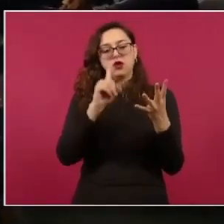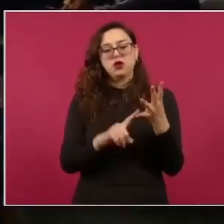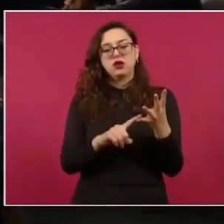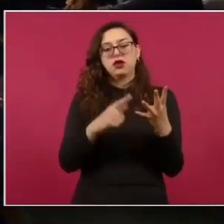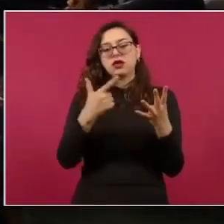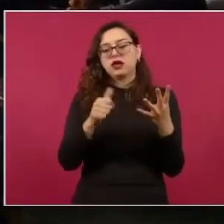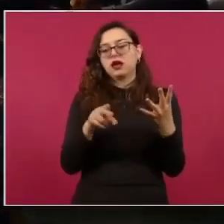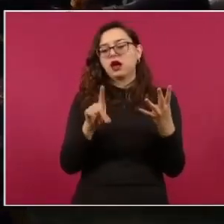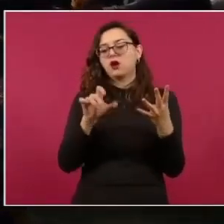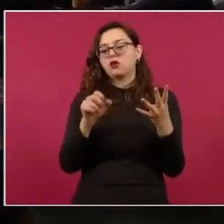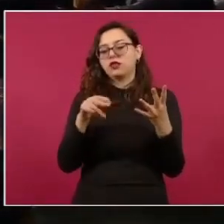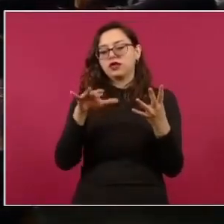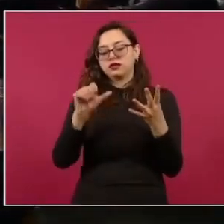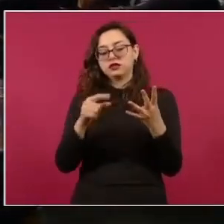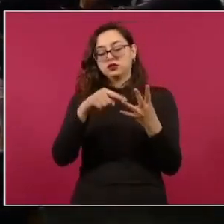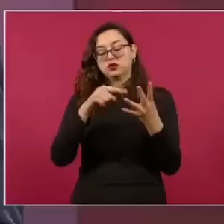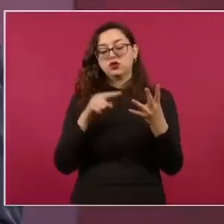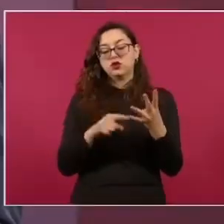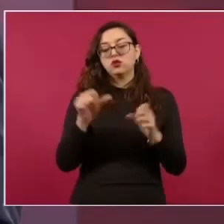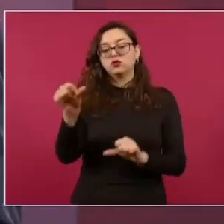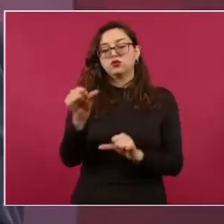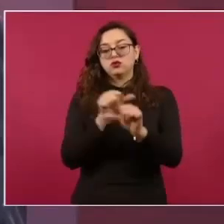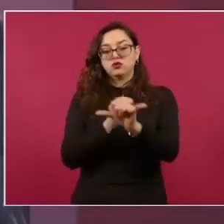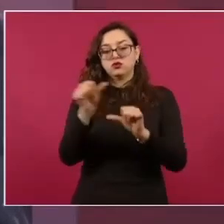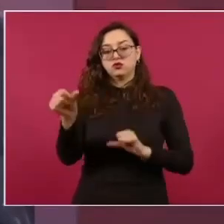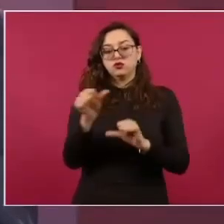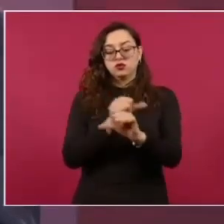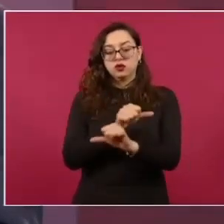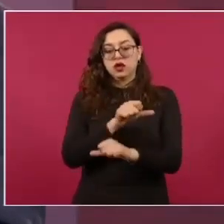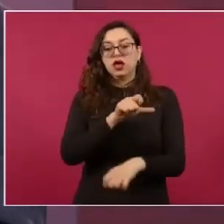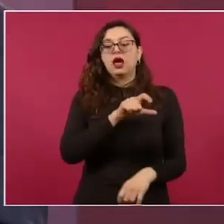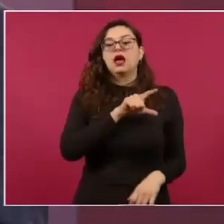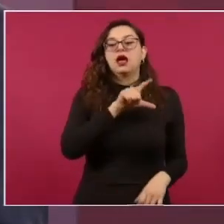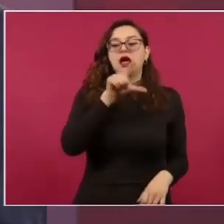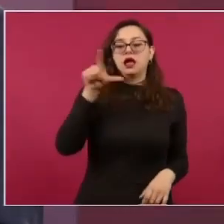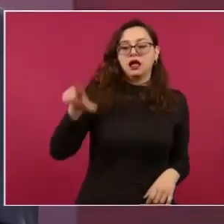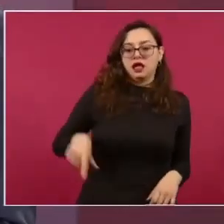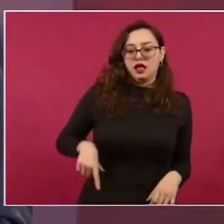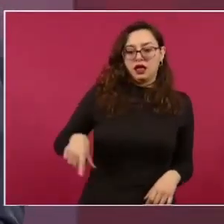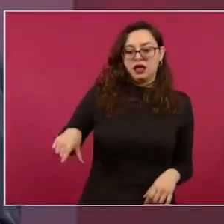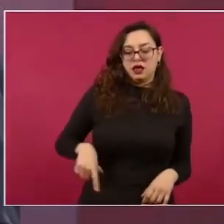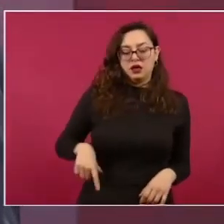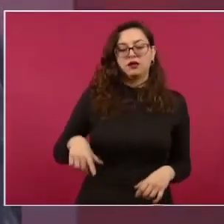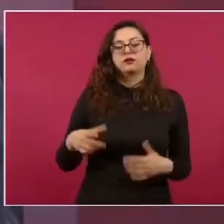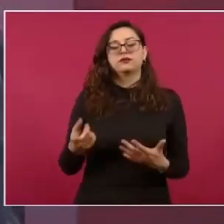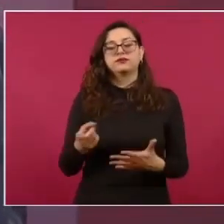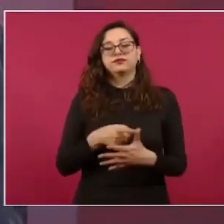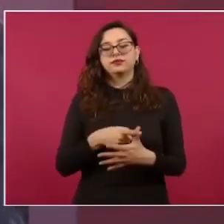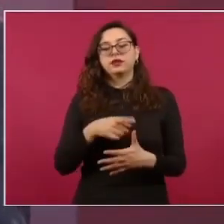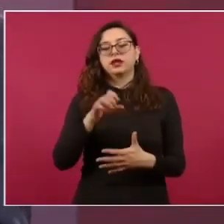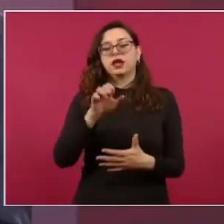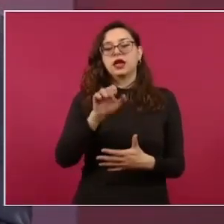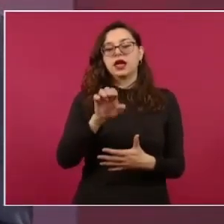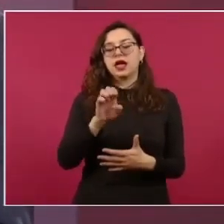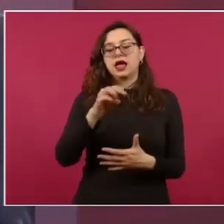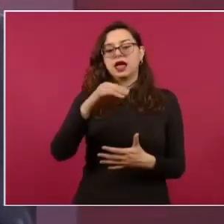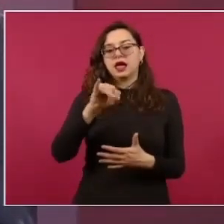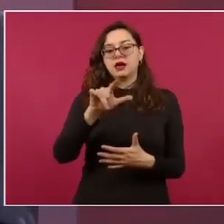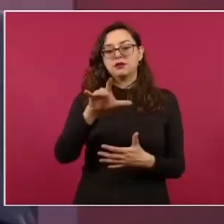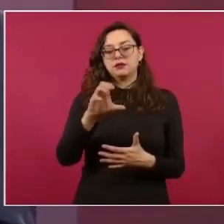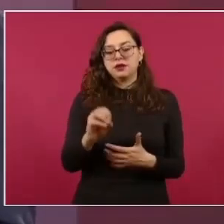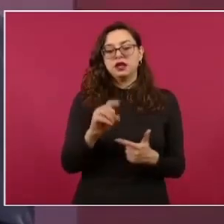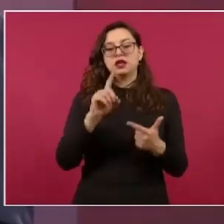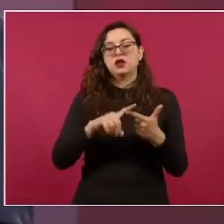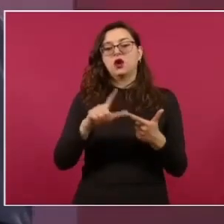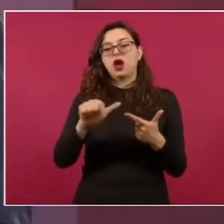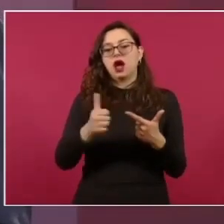suplentes representando al Estado, Emilio Azcárraga Vidaurreta, Agustín García López, Gustavo Serrano